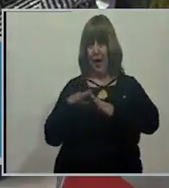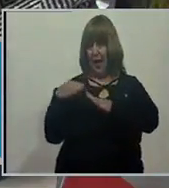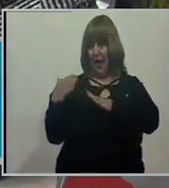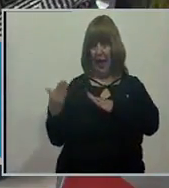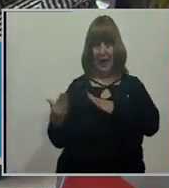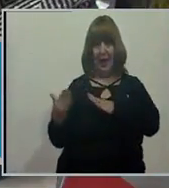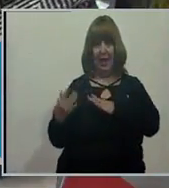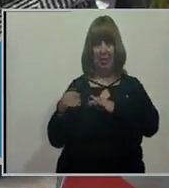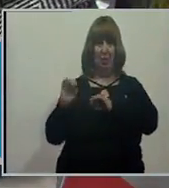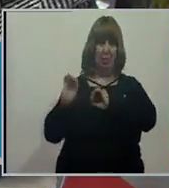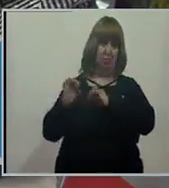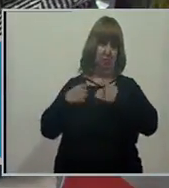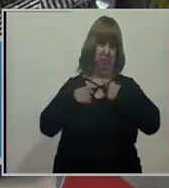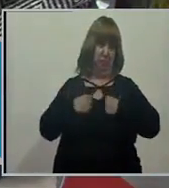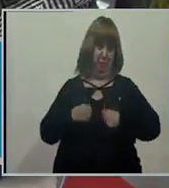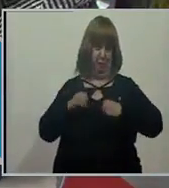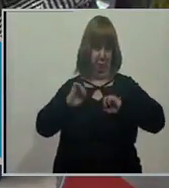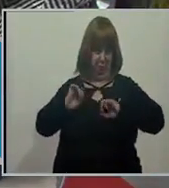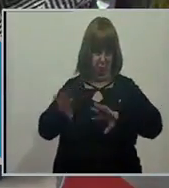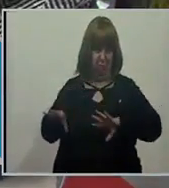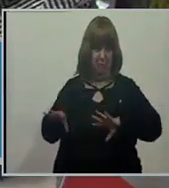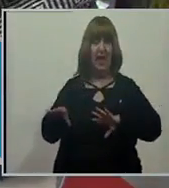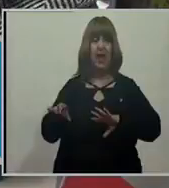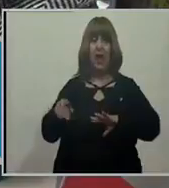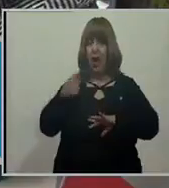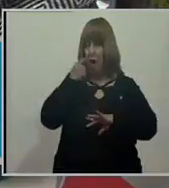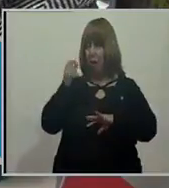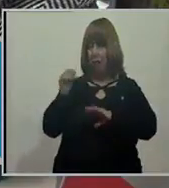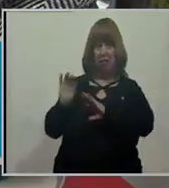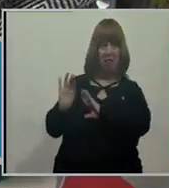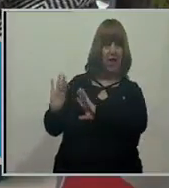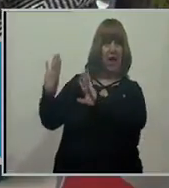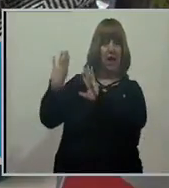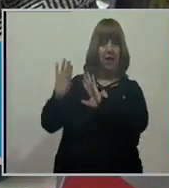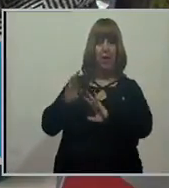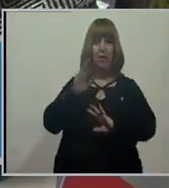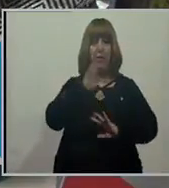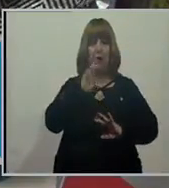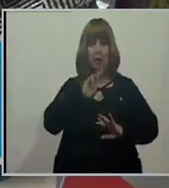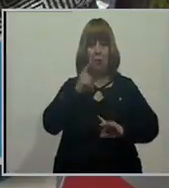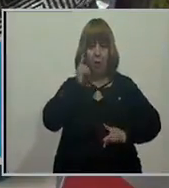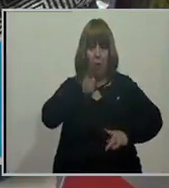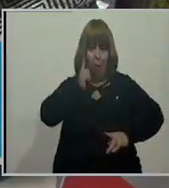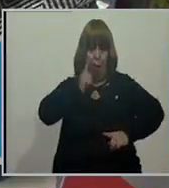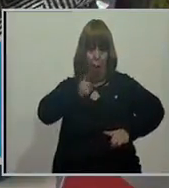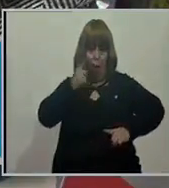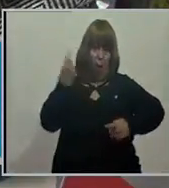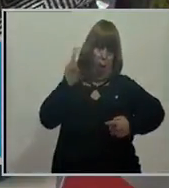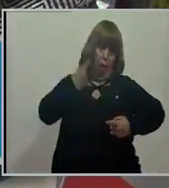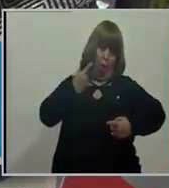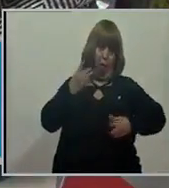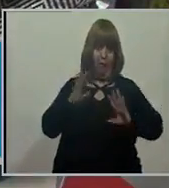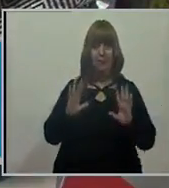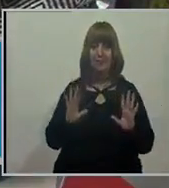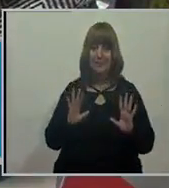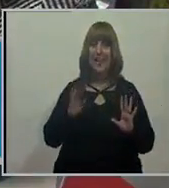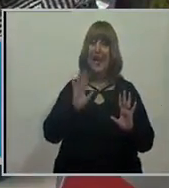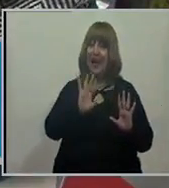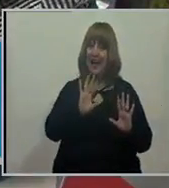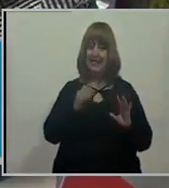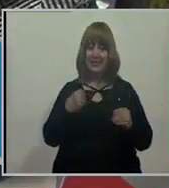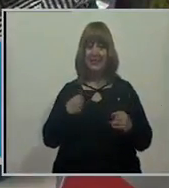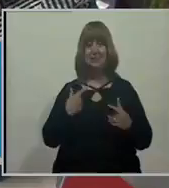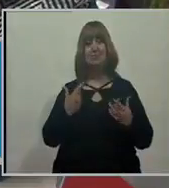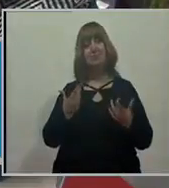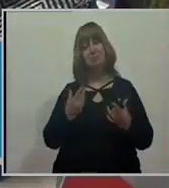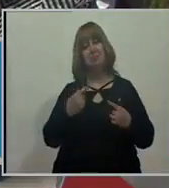un desastre. Como y el imagen. Hombre zafa. Y el hombre zafa. Tal cual, tal cual. Bueno, de todas esas cosas bonitas que nos empoderan, vamos a estar hablando esta